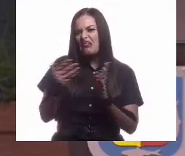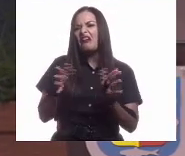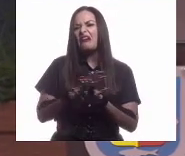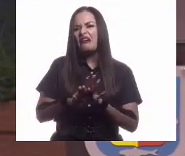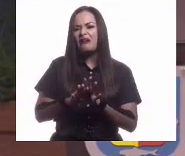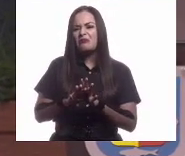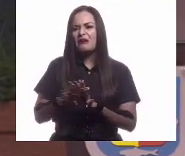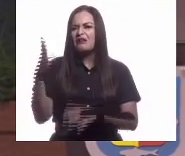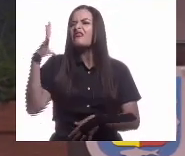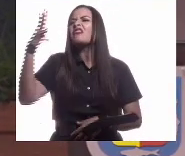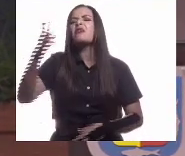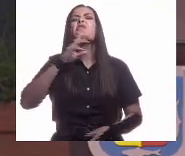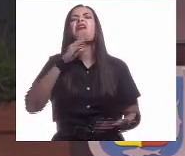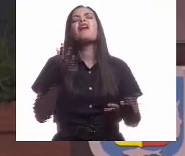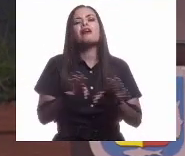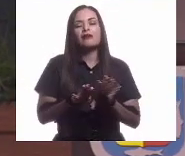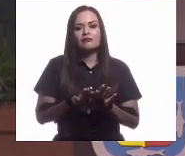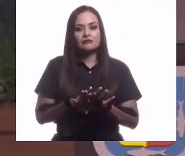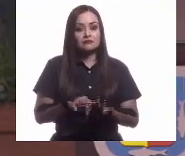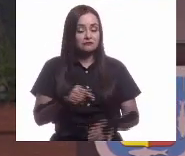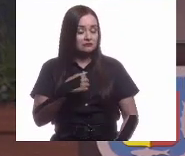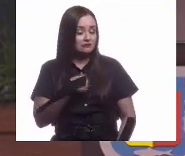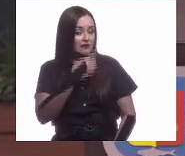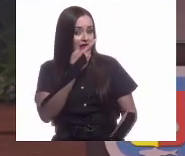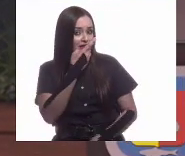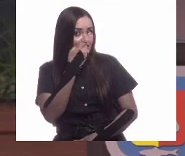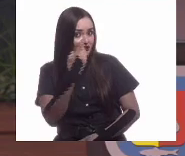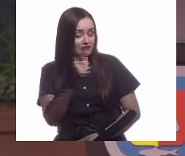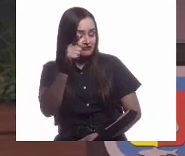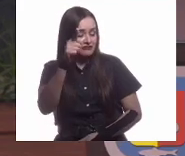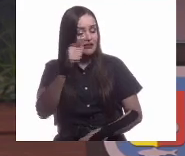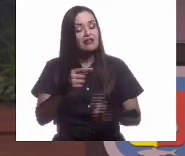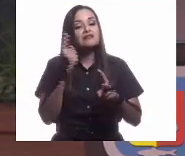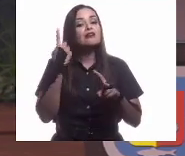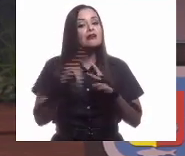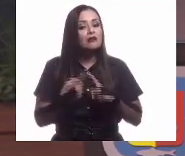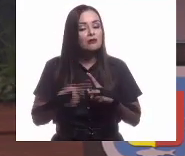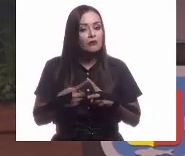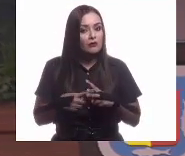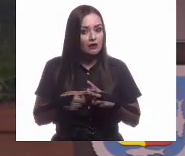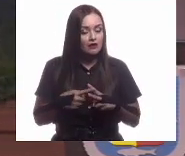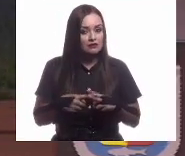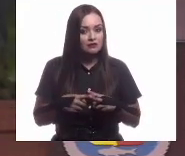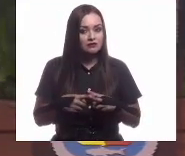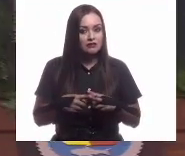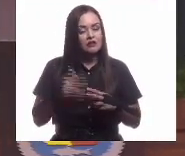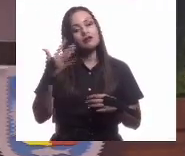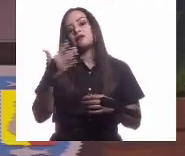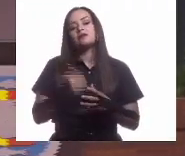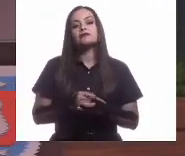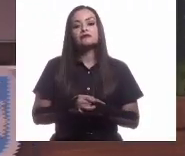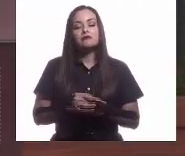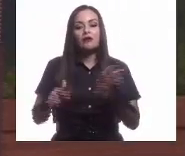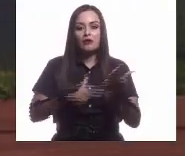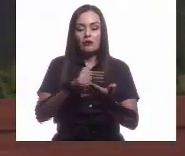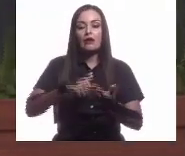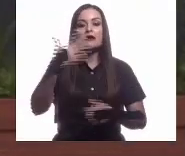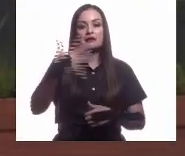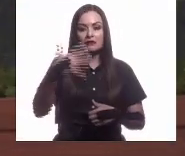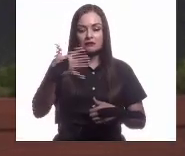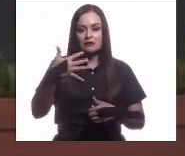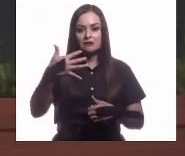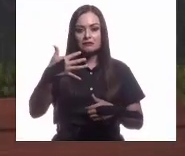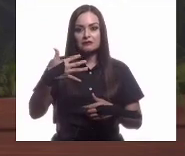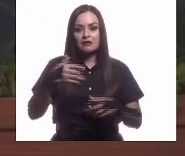no? Pues nomás yo les digo que les saquen cuentas y digan que obtuvimos el lugar 15, siendo el segundo estado